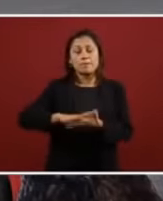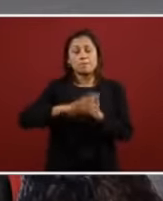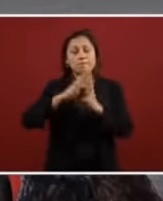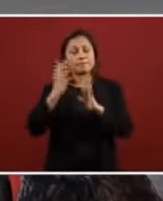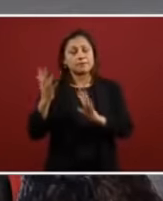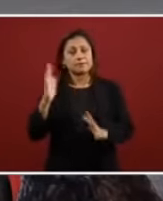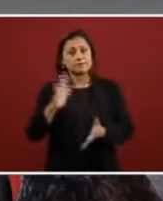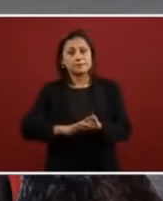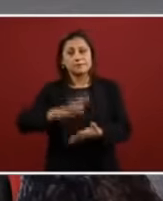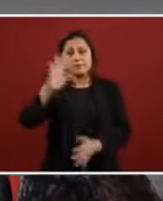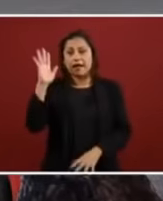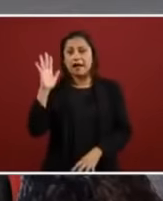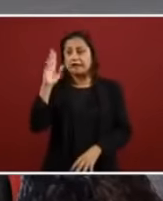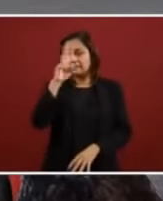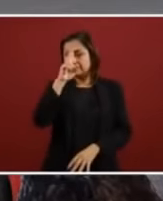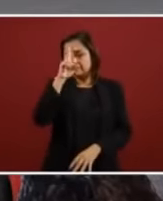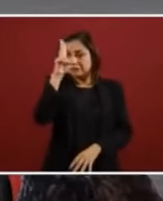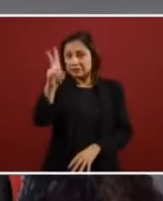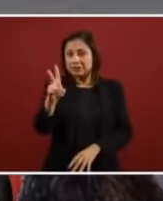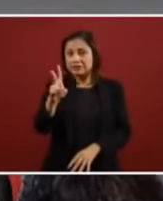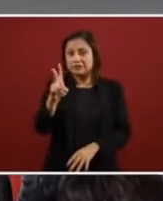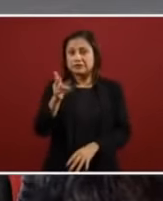el actuar así